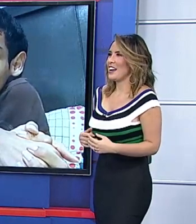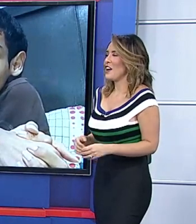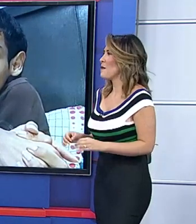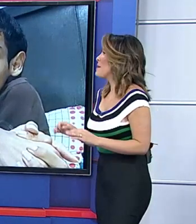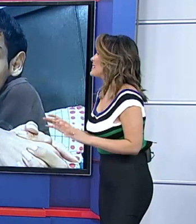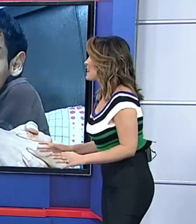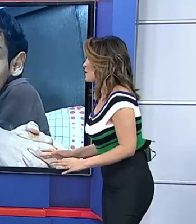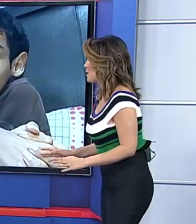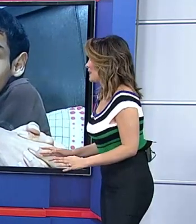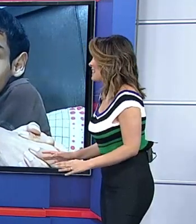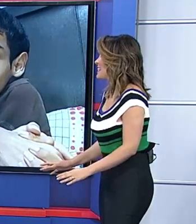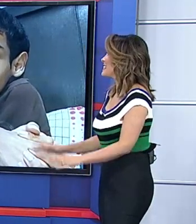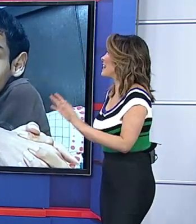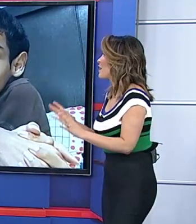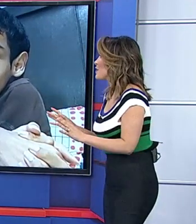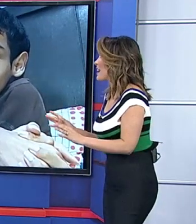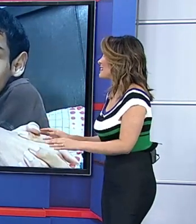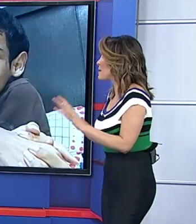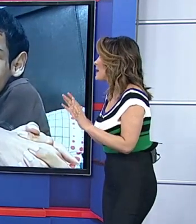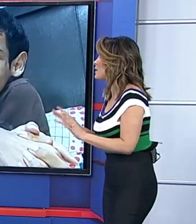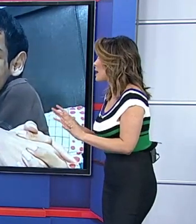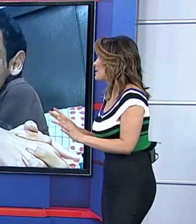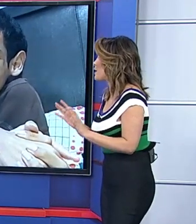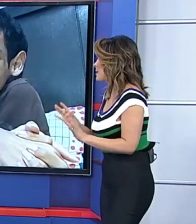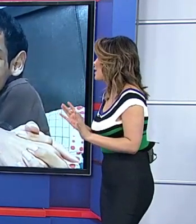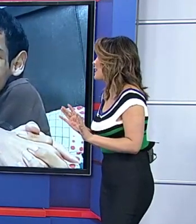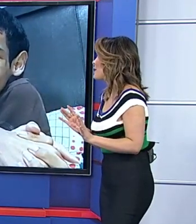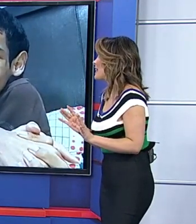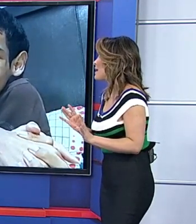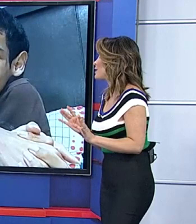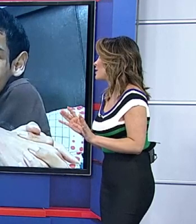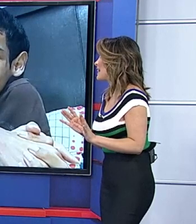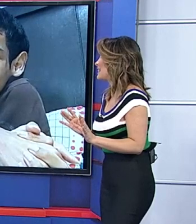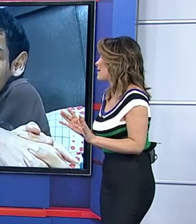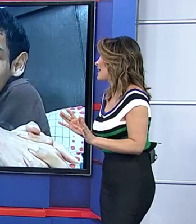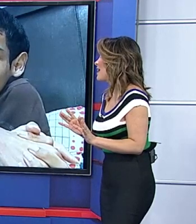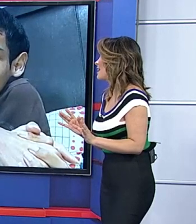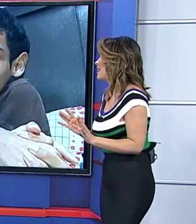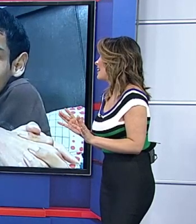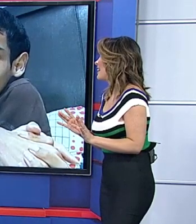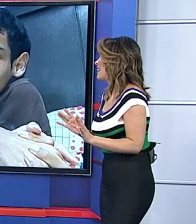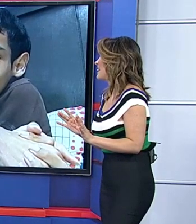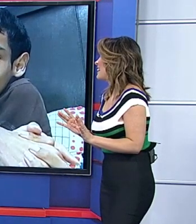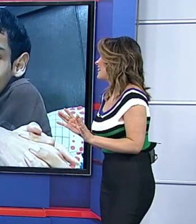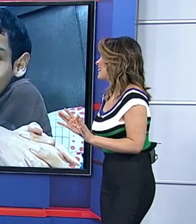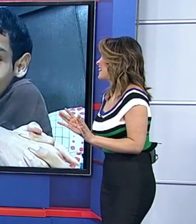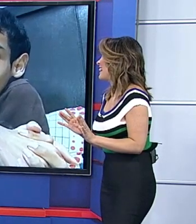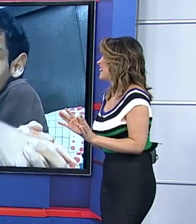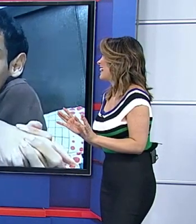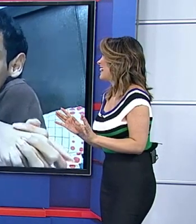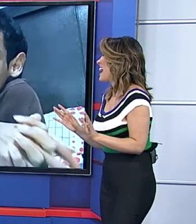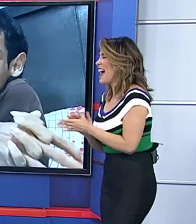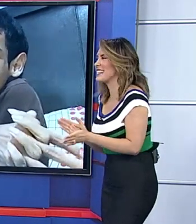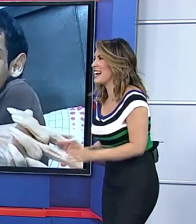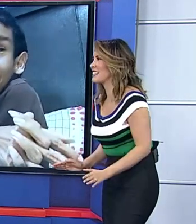digo yo? Lo vamos a decir las dos juntas. Chicos, están viendo Teleamazonas. Me imagino que tienen una televisión cerquita, ¿verdad? Claro,